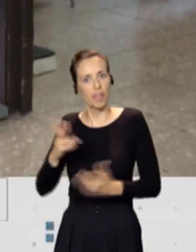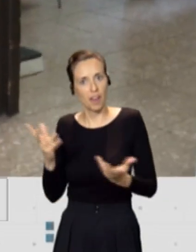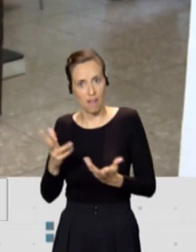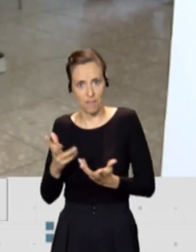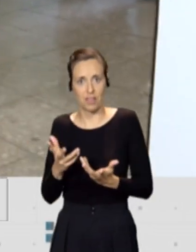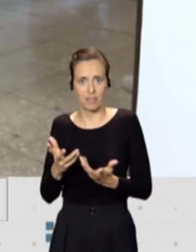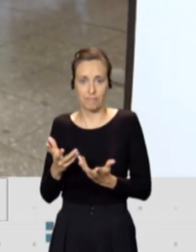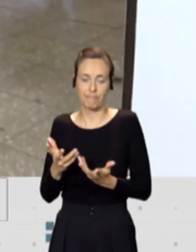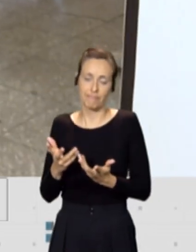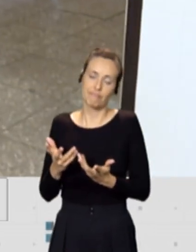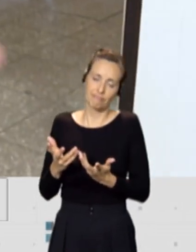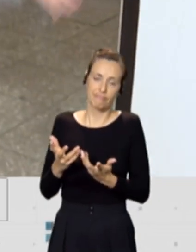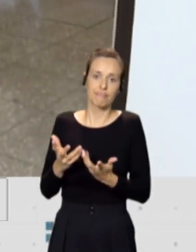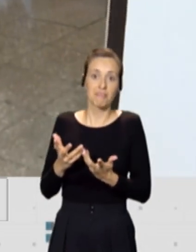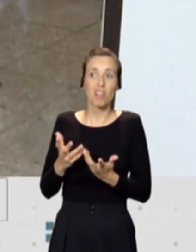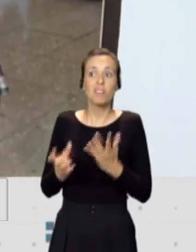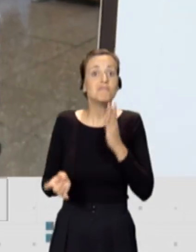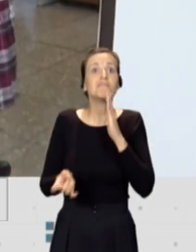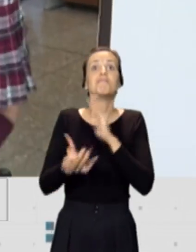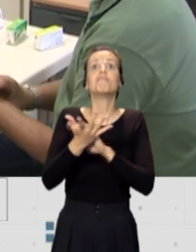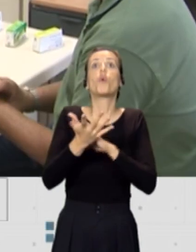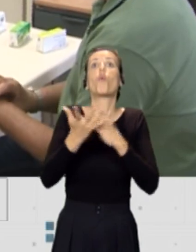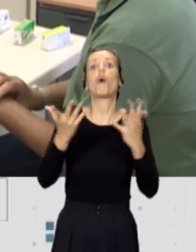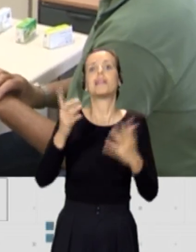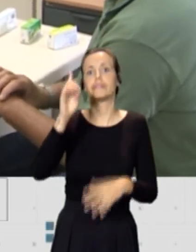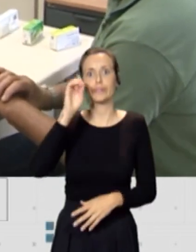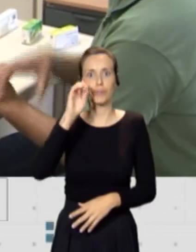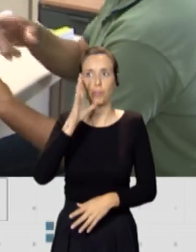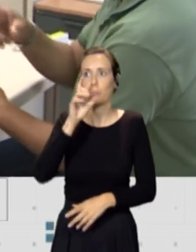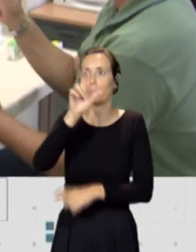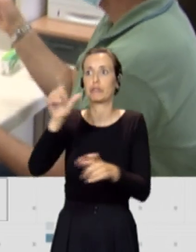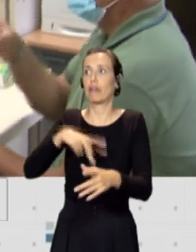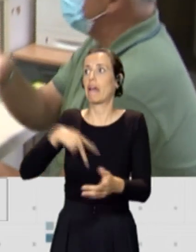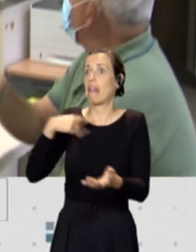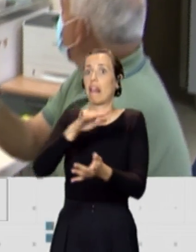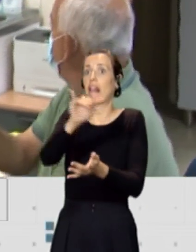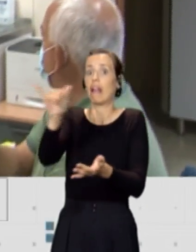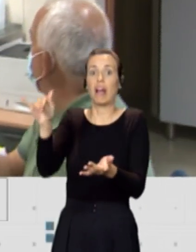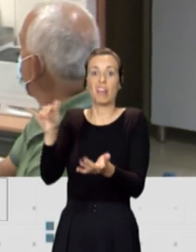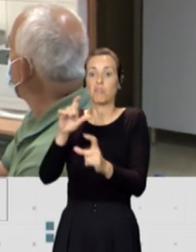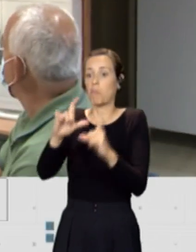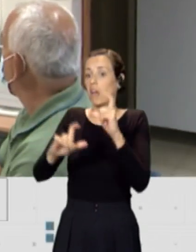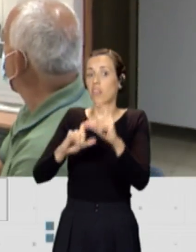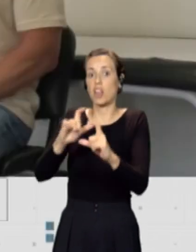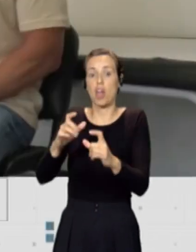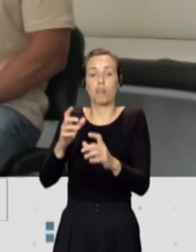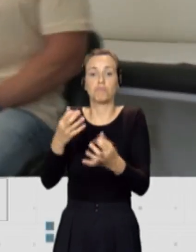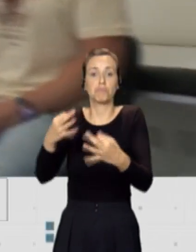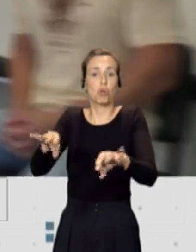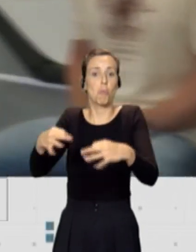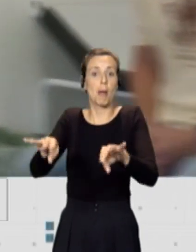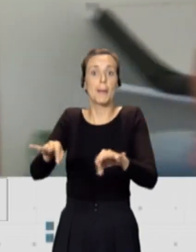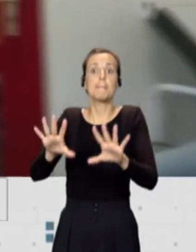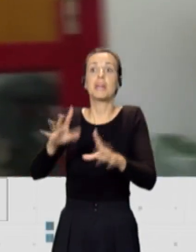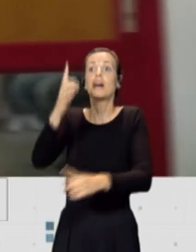origen no se sabe porque está en toda la población, como digo, viviendo este bichito, pero el caso índice